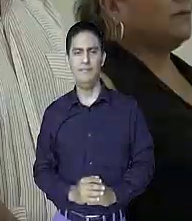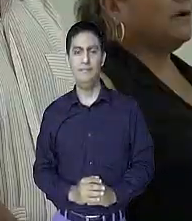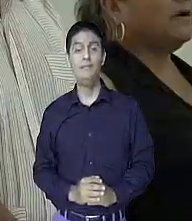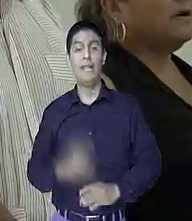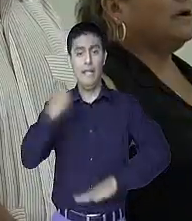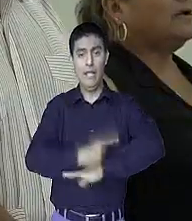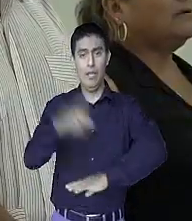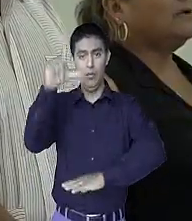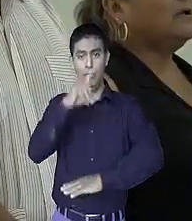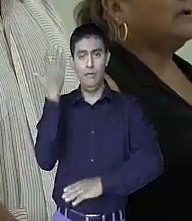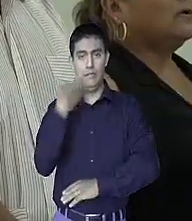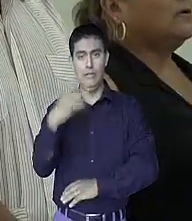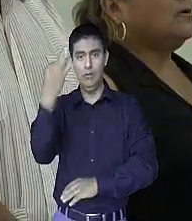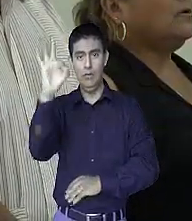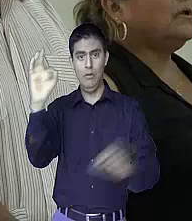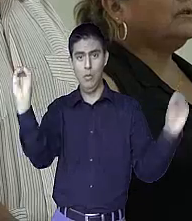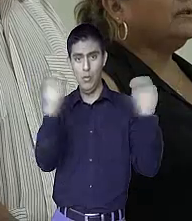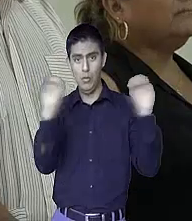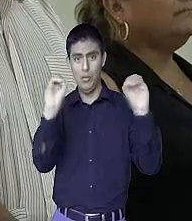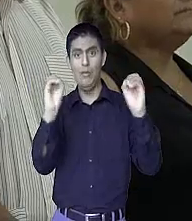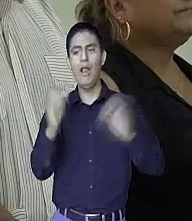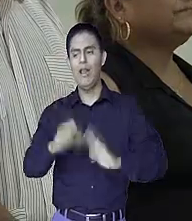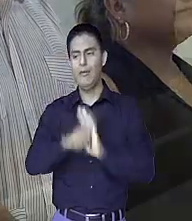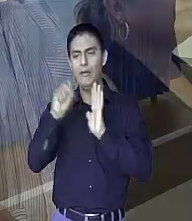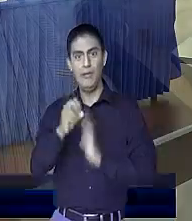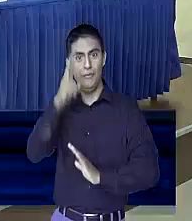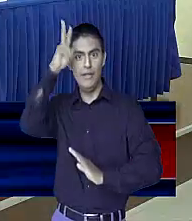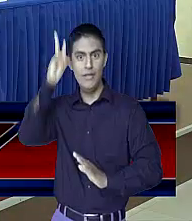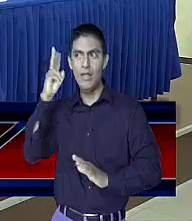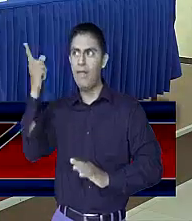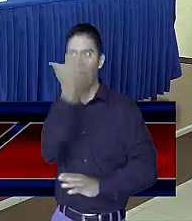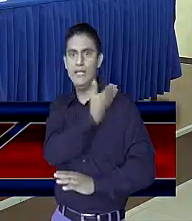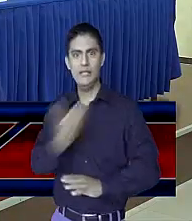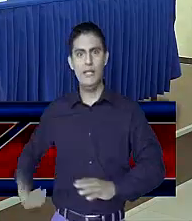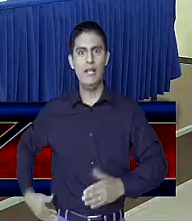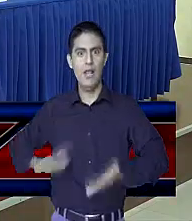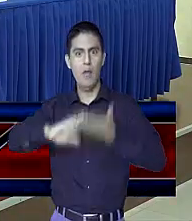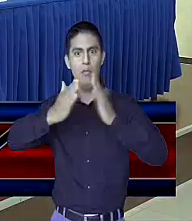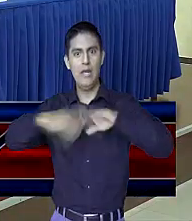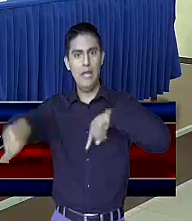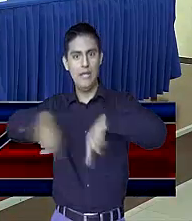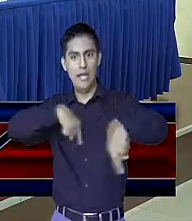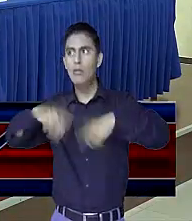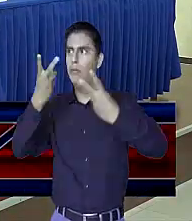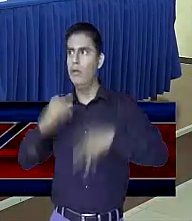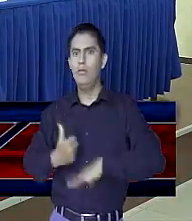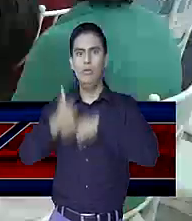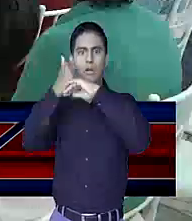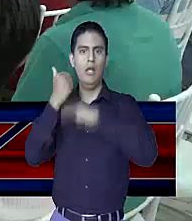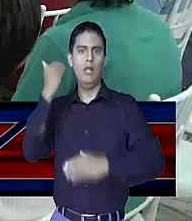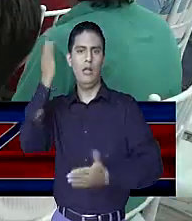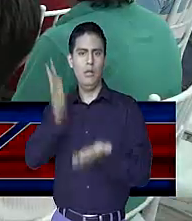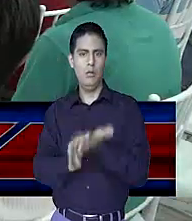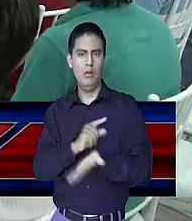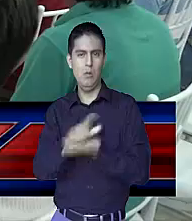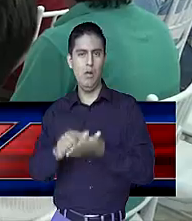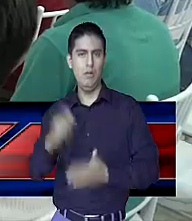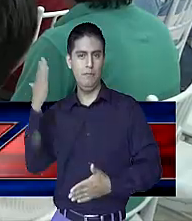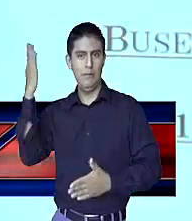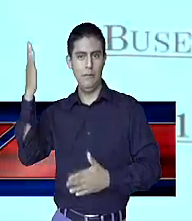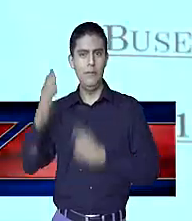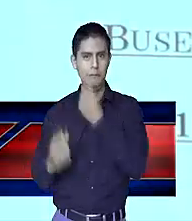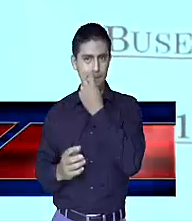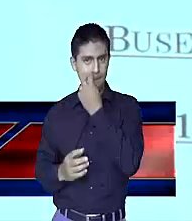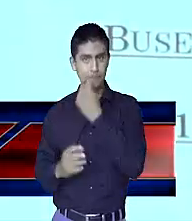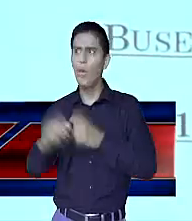El lunes 19 de octubre, el abogado Vinicio Vega, en su calidad de presidente de la Mancomunidad de Tránsito y a la vez alcalde del Lago Agrio, efectuó la